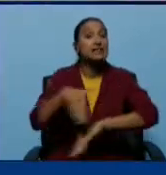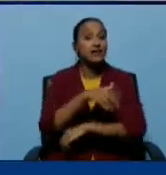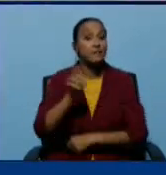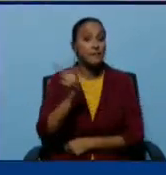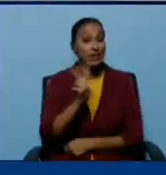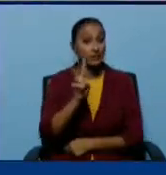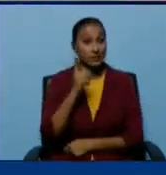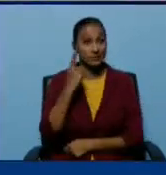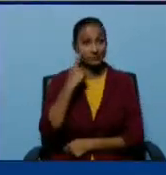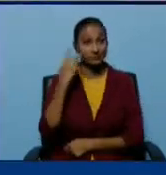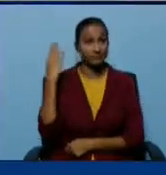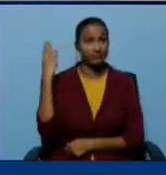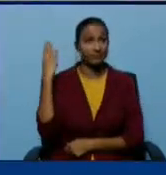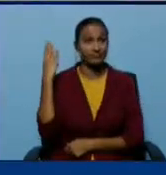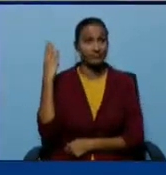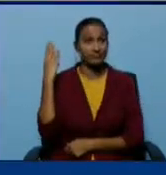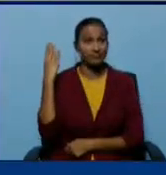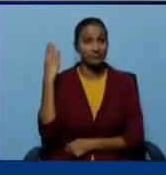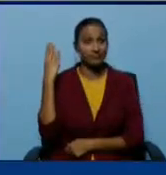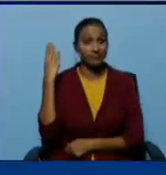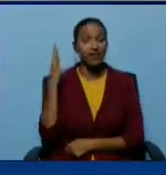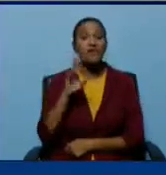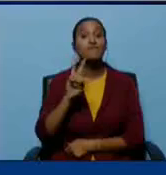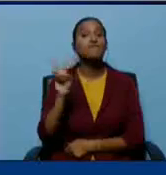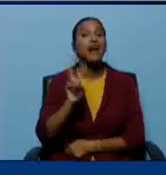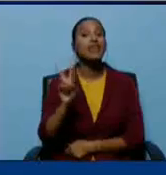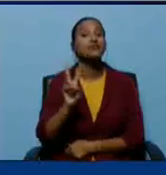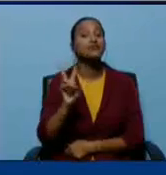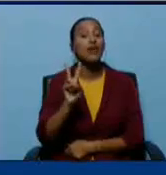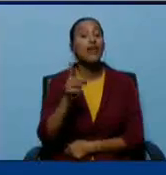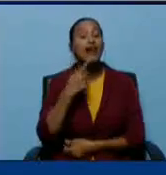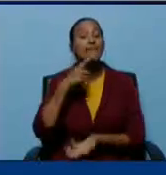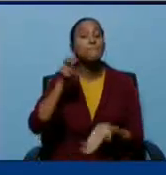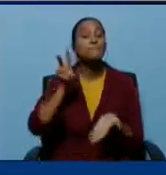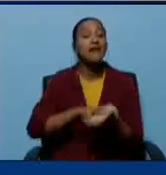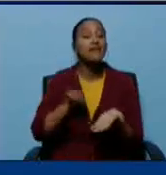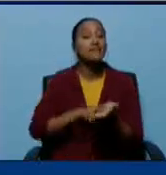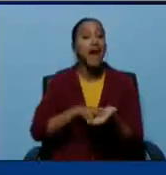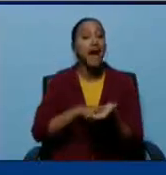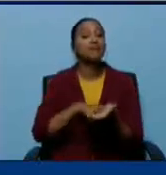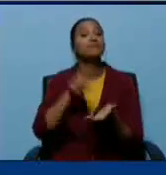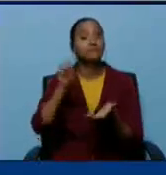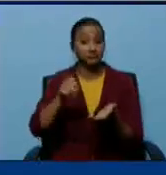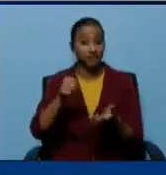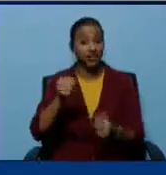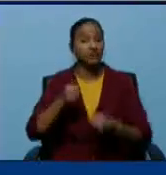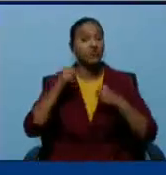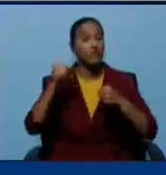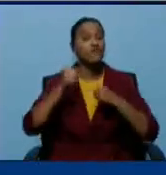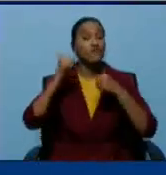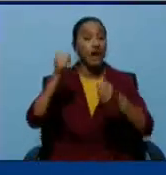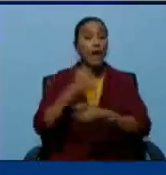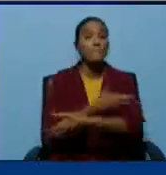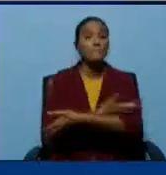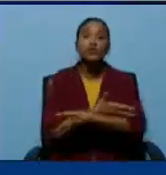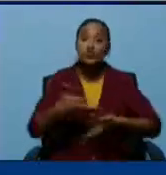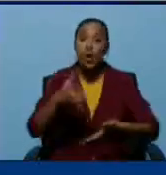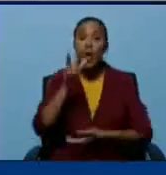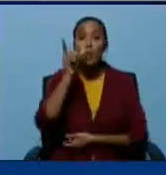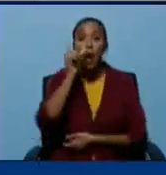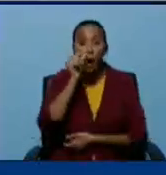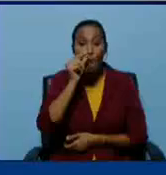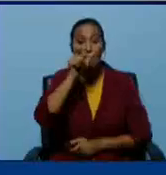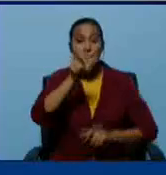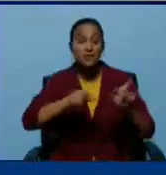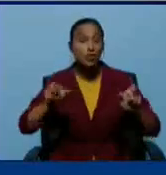mundo, triunfó la verdad de Venezuela, triunfó el pueblo de Venezuela, triunfaron los millones de hombres y mujeres que aman